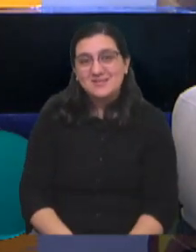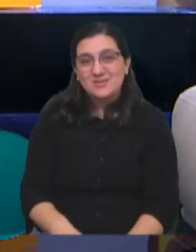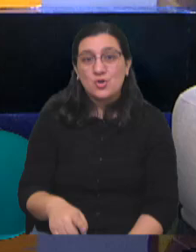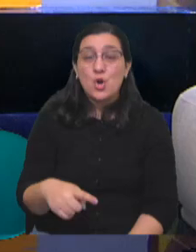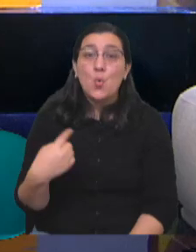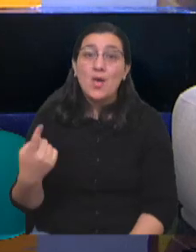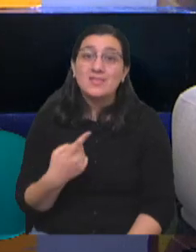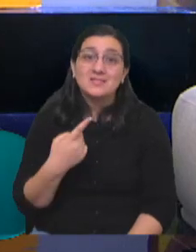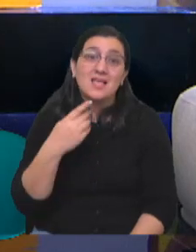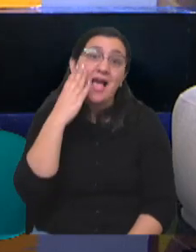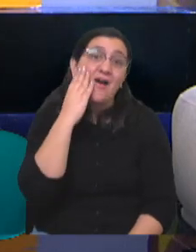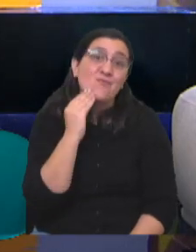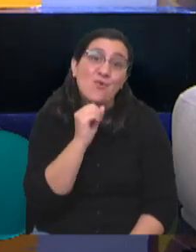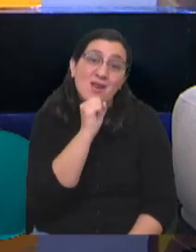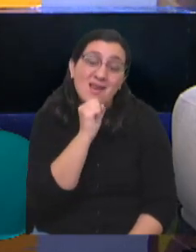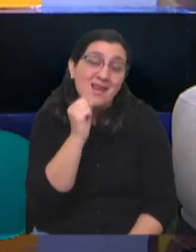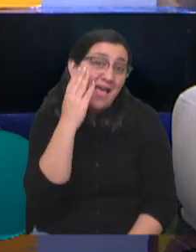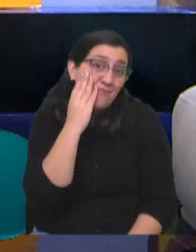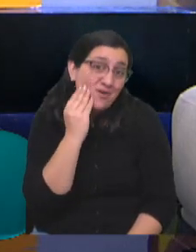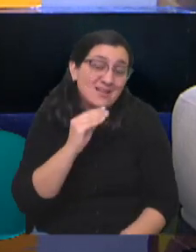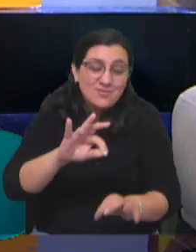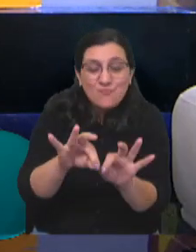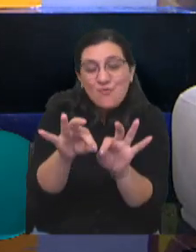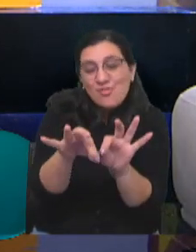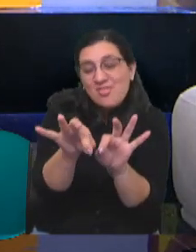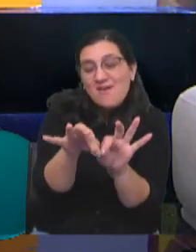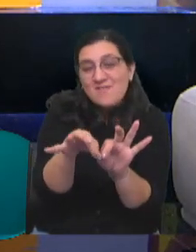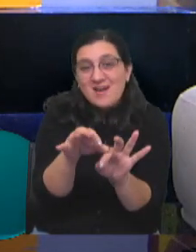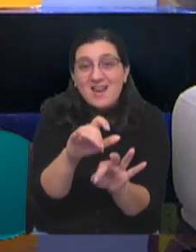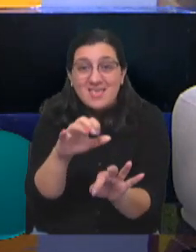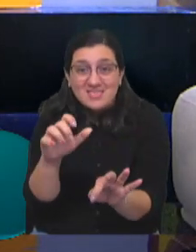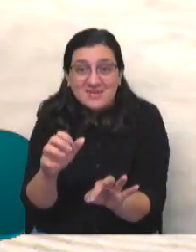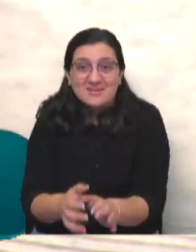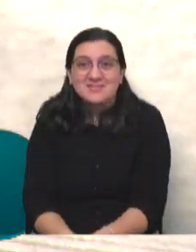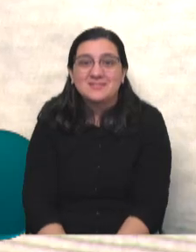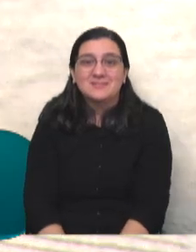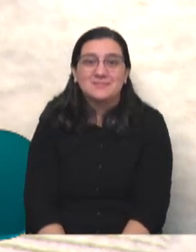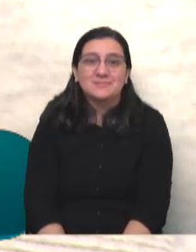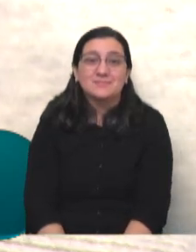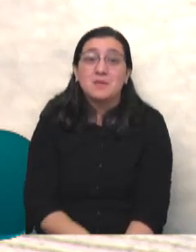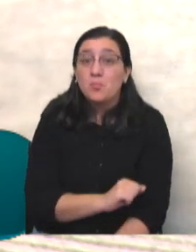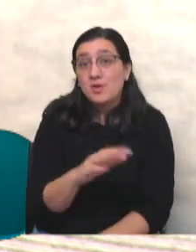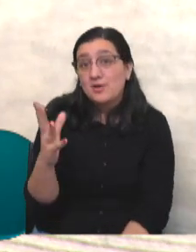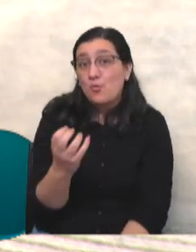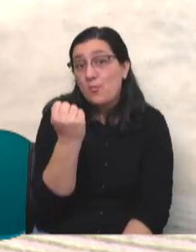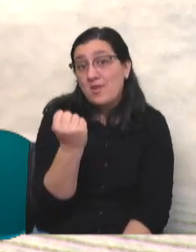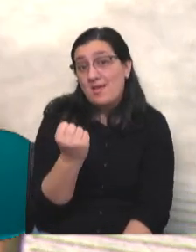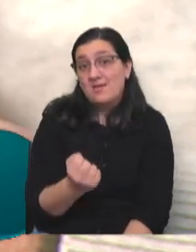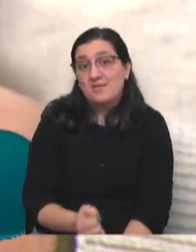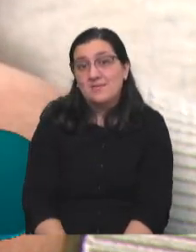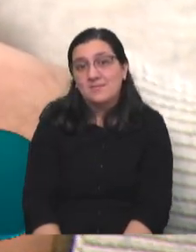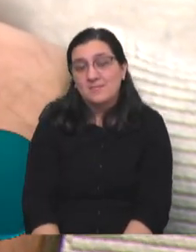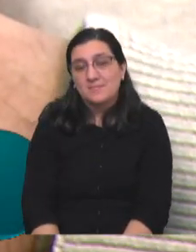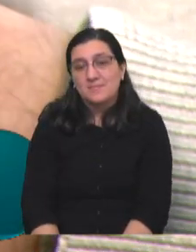bordaban la servilletita. Sí, es verdad. Todos esos detalles como que se han ido perdiendo y los podemos volver a recuperar con otros elementos y con